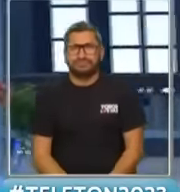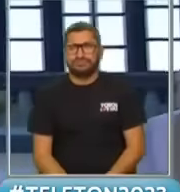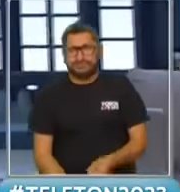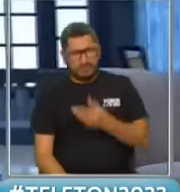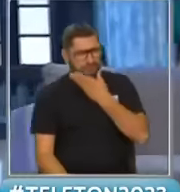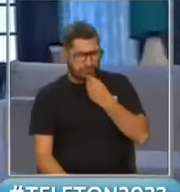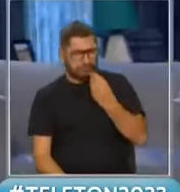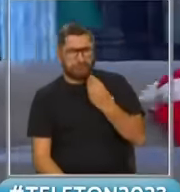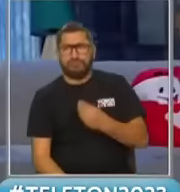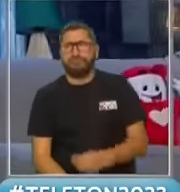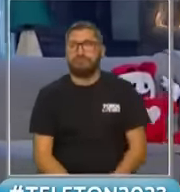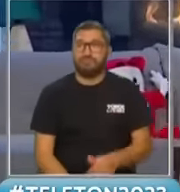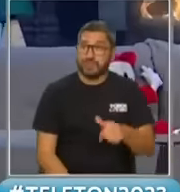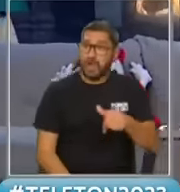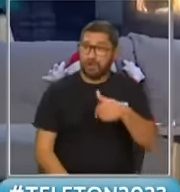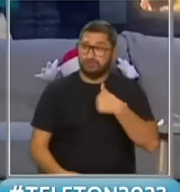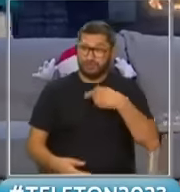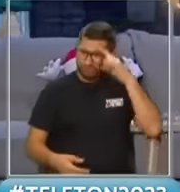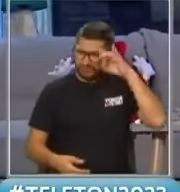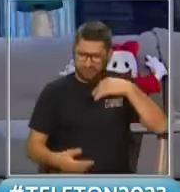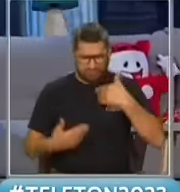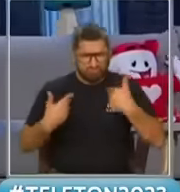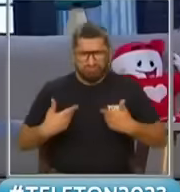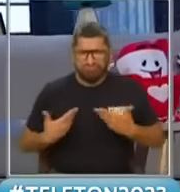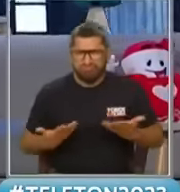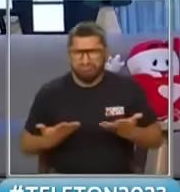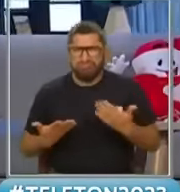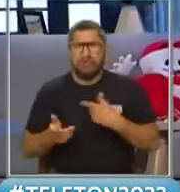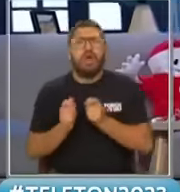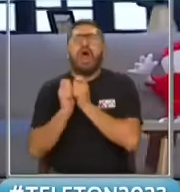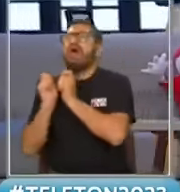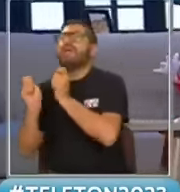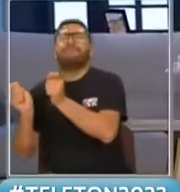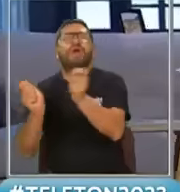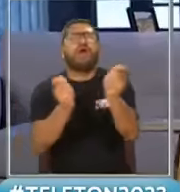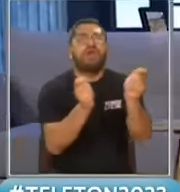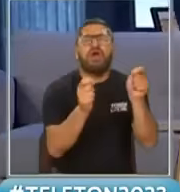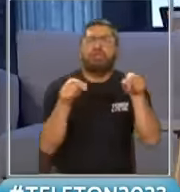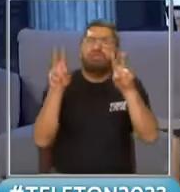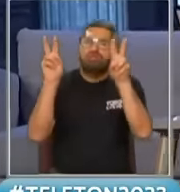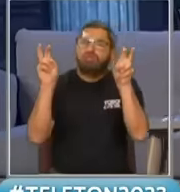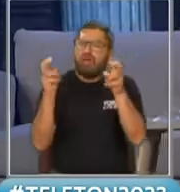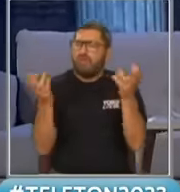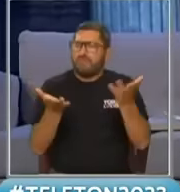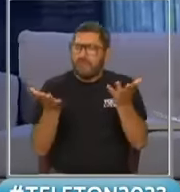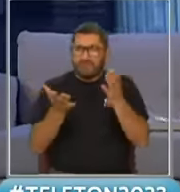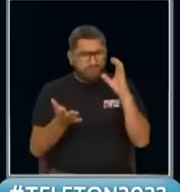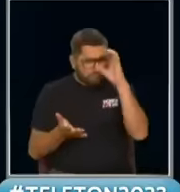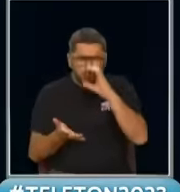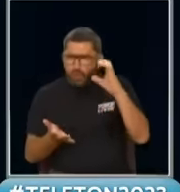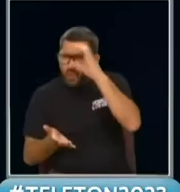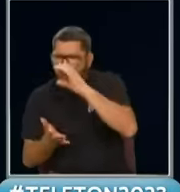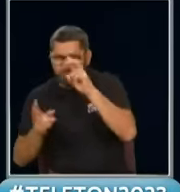Oye, ustedes saben que yo estoy en una campaña. Y yo ando buscando mi gorro.